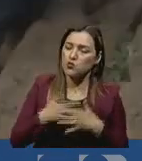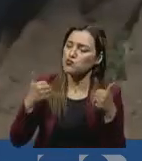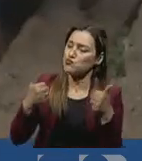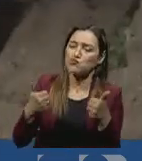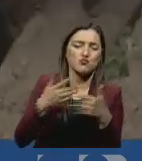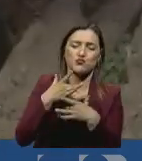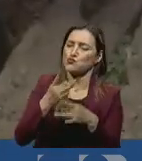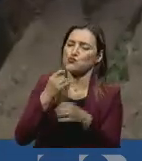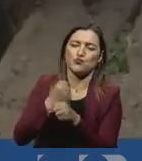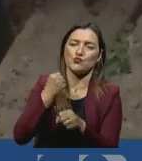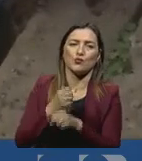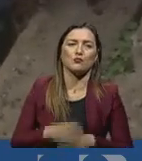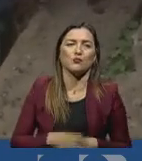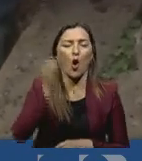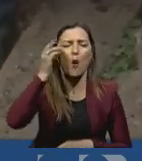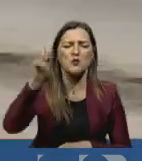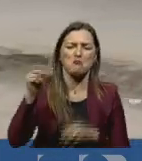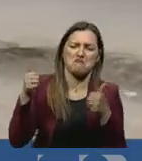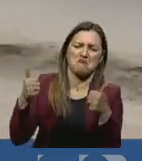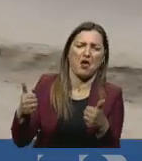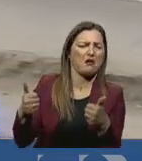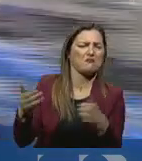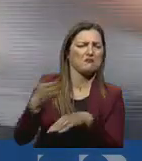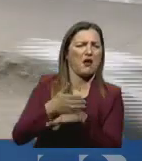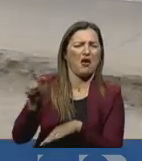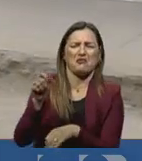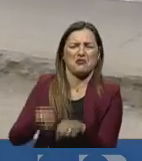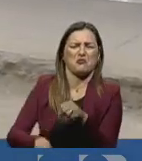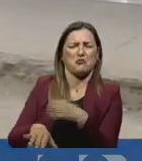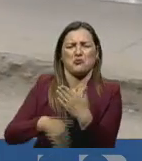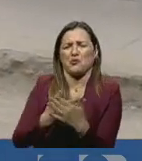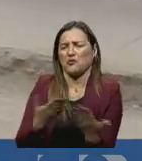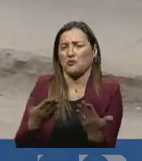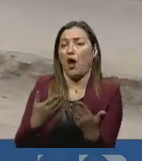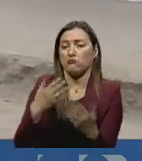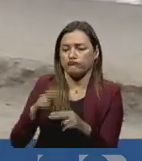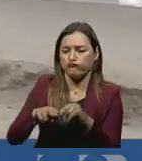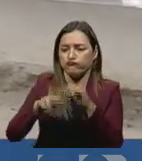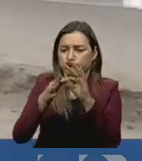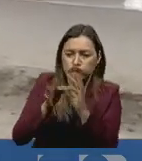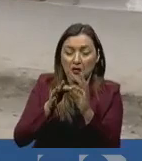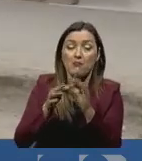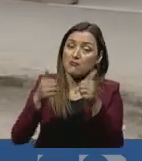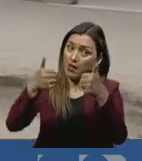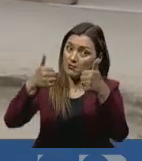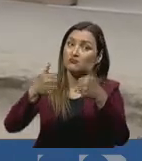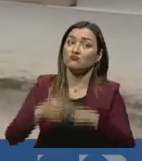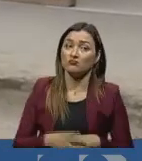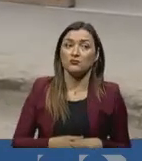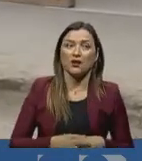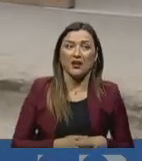trabajos me parece muy bien porque acabas destruida todo Me parece muy bien eso que ha ganado